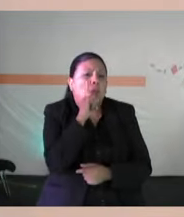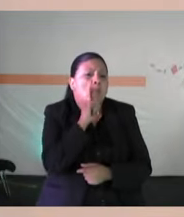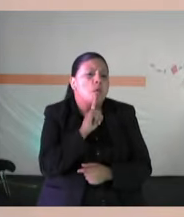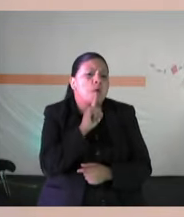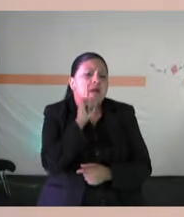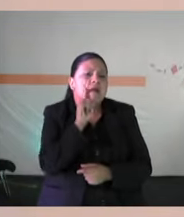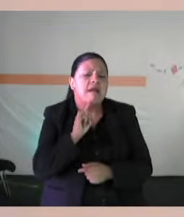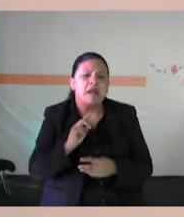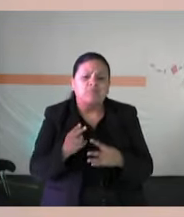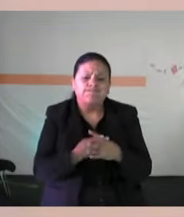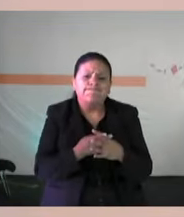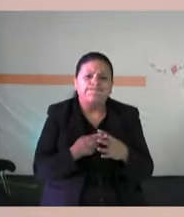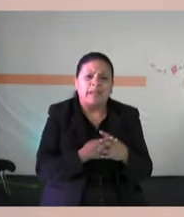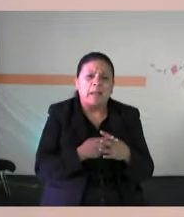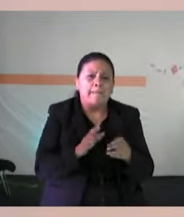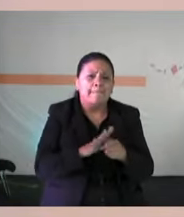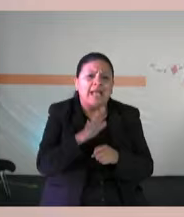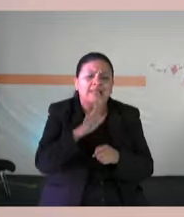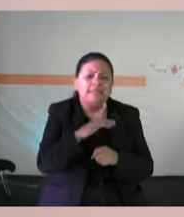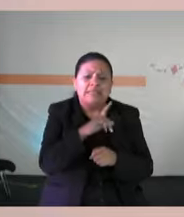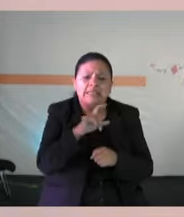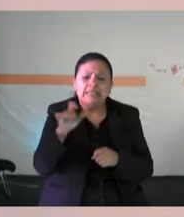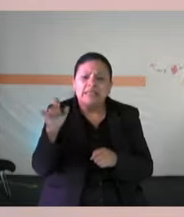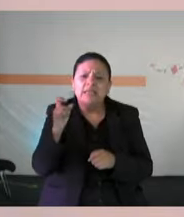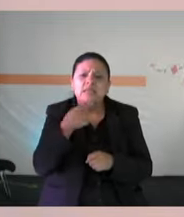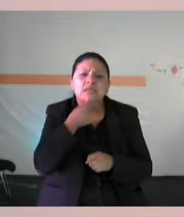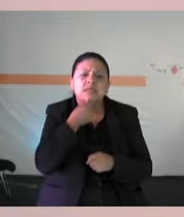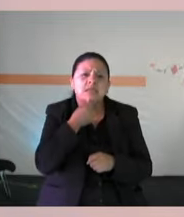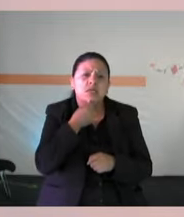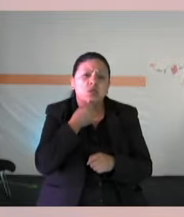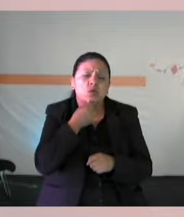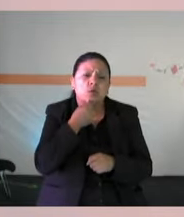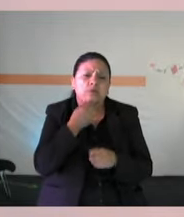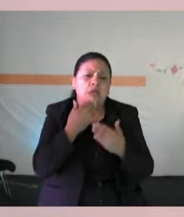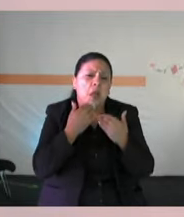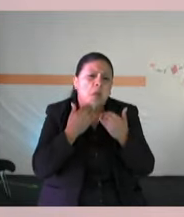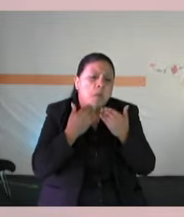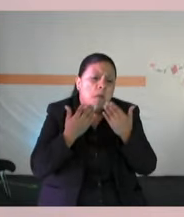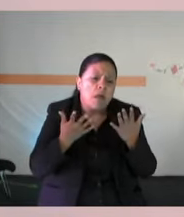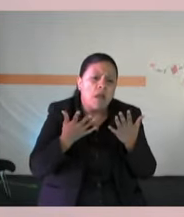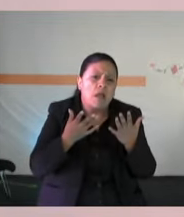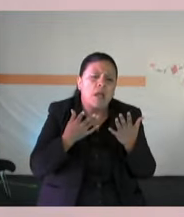dejado más de 100 huérfanos, que vieron a sus papás matar a su mamá.